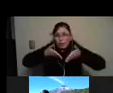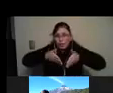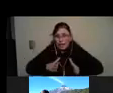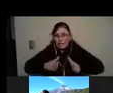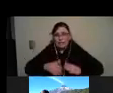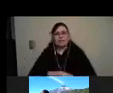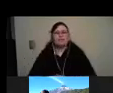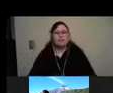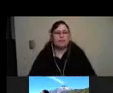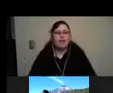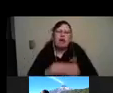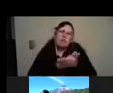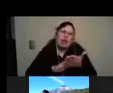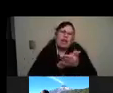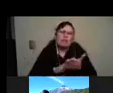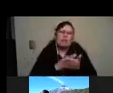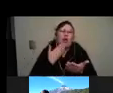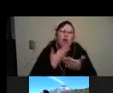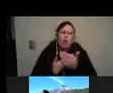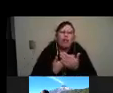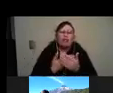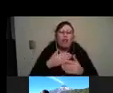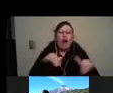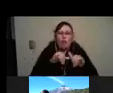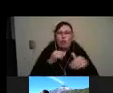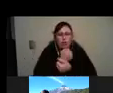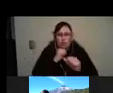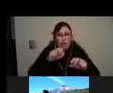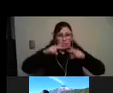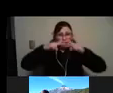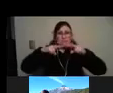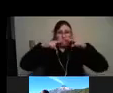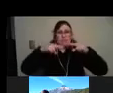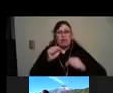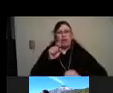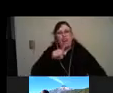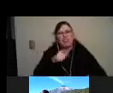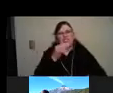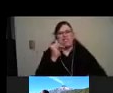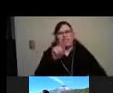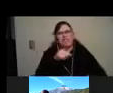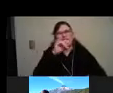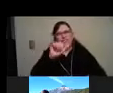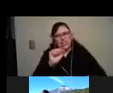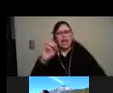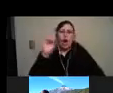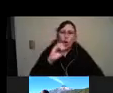convulsiva, un accidente vascular encefálico de ese niño, ya, un TEC se le haya caído, por ejemplo, se haya golpeado la